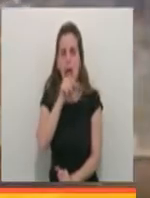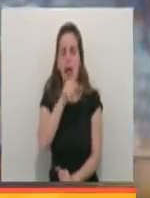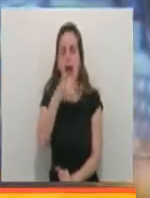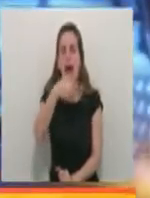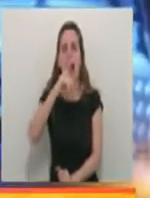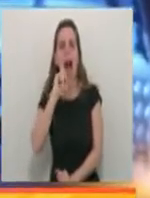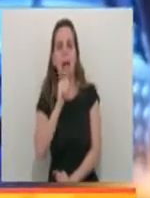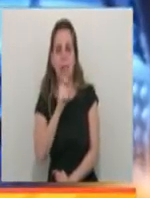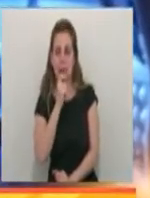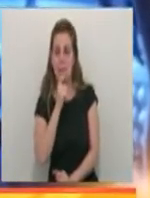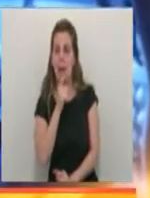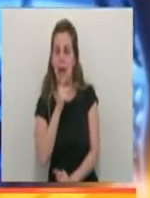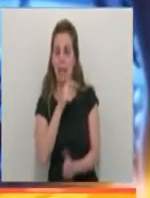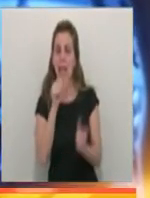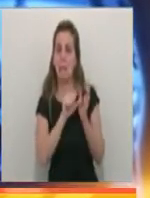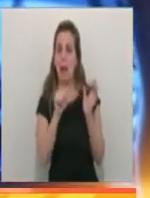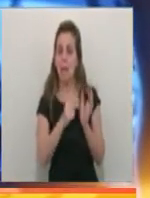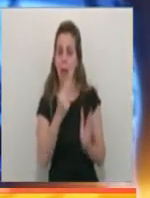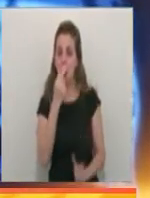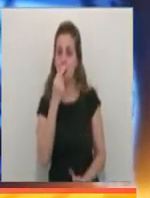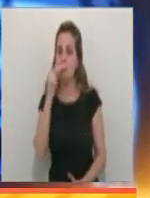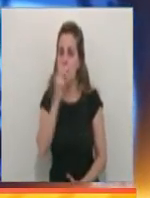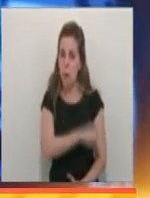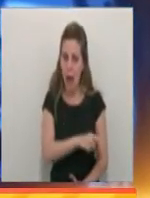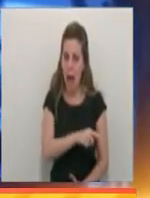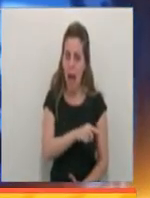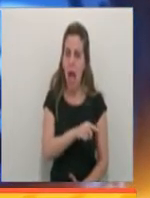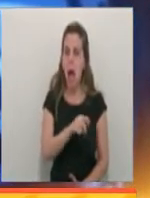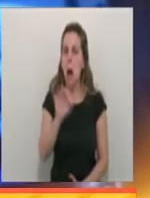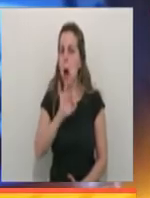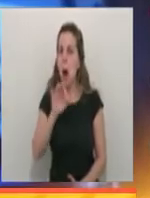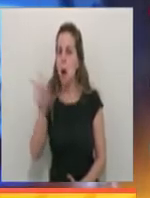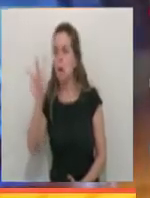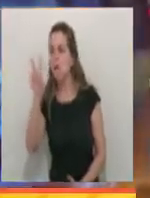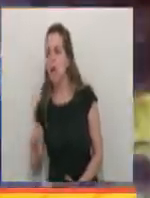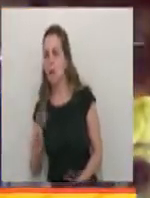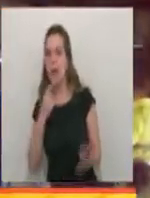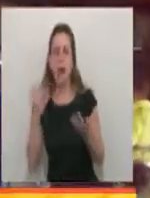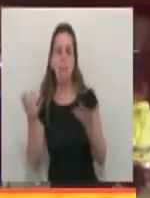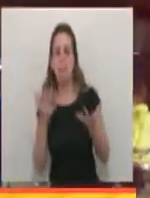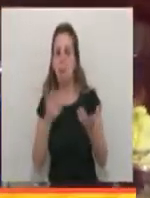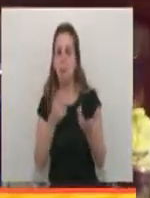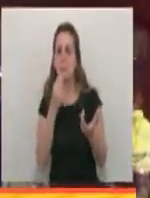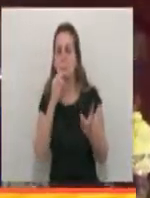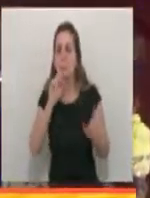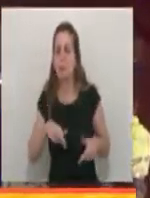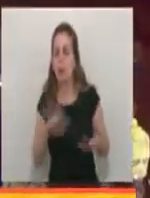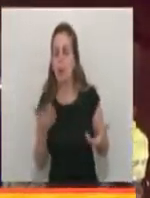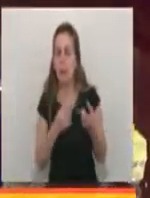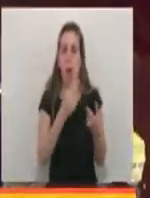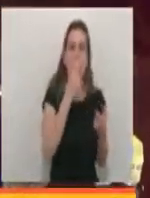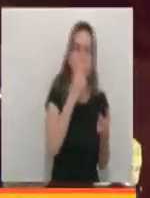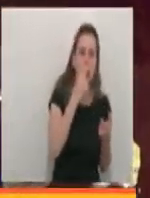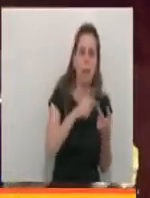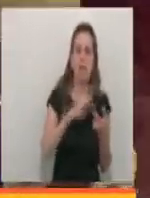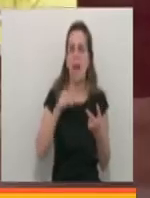Venezuela. De Venezuela, bueno, está bien. La dirección de internet es Venezuela, me parece, pero igual no, tampoco cambia mucho.